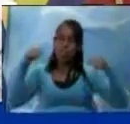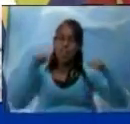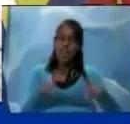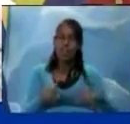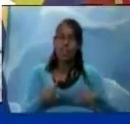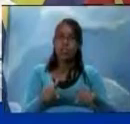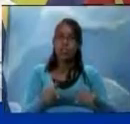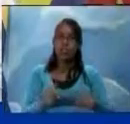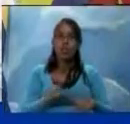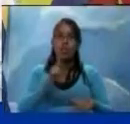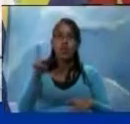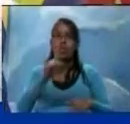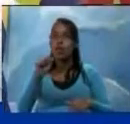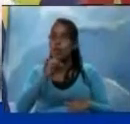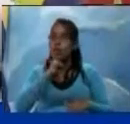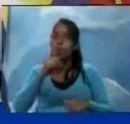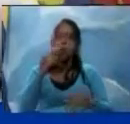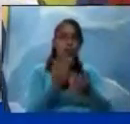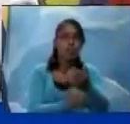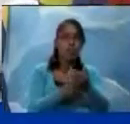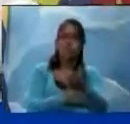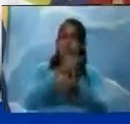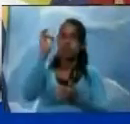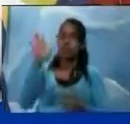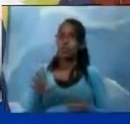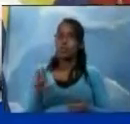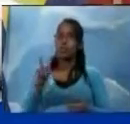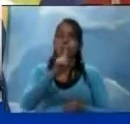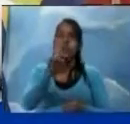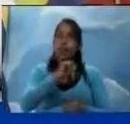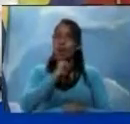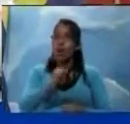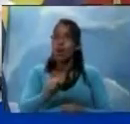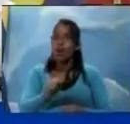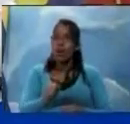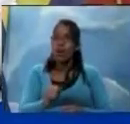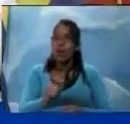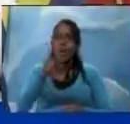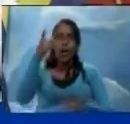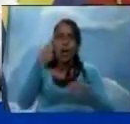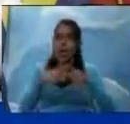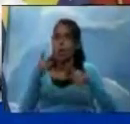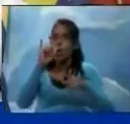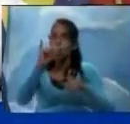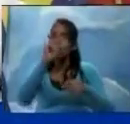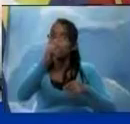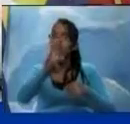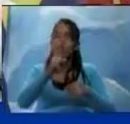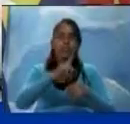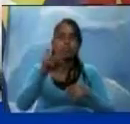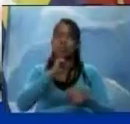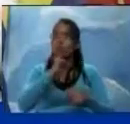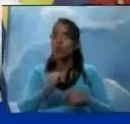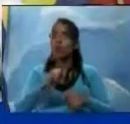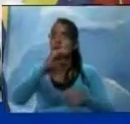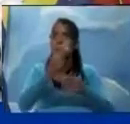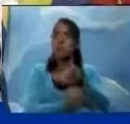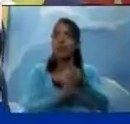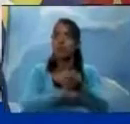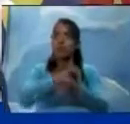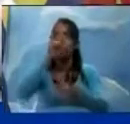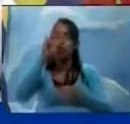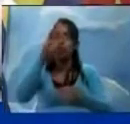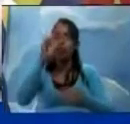negocio no es el hermano Puerta, no es el hermano Gigi Ávila, no es el hermano Juan Luque.